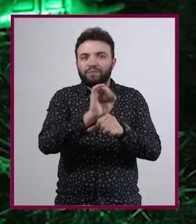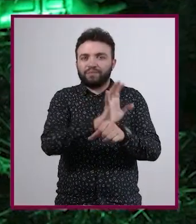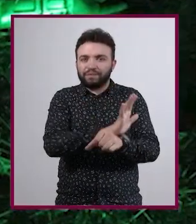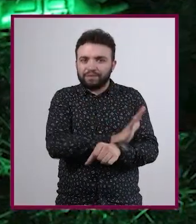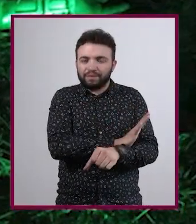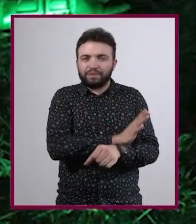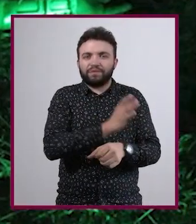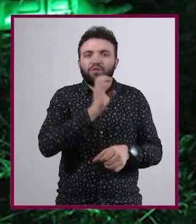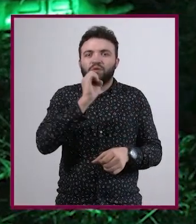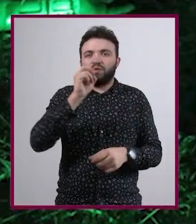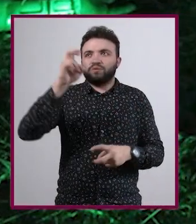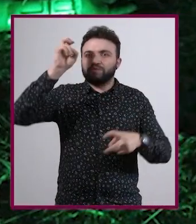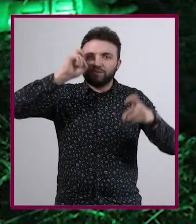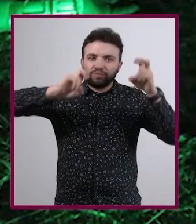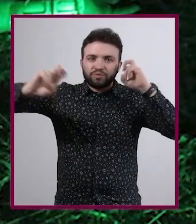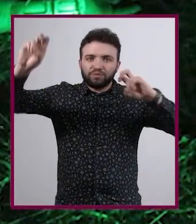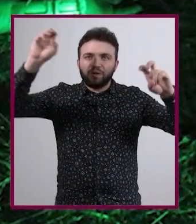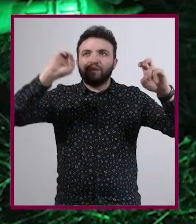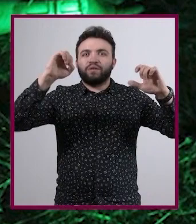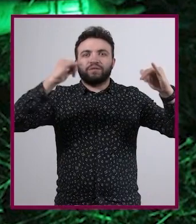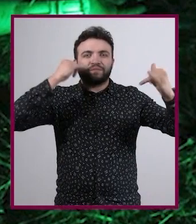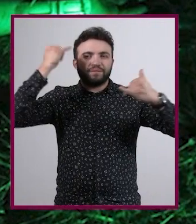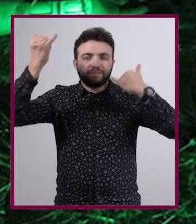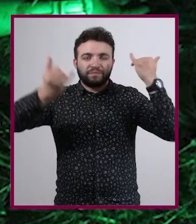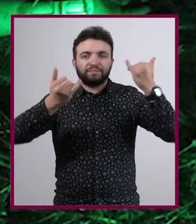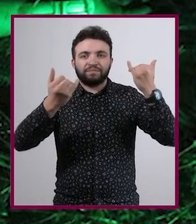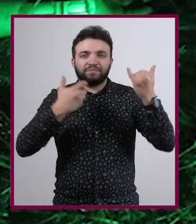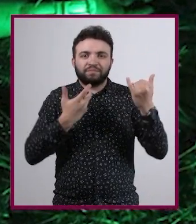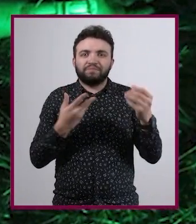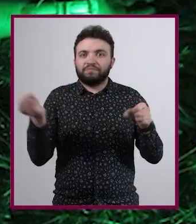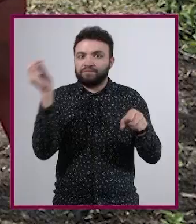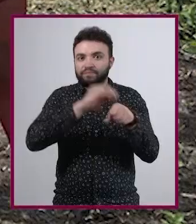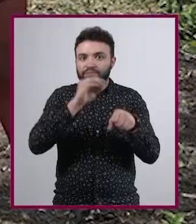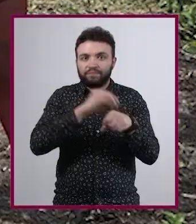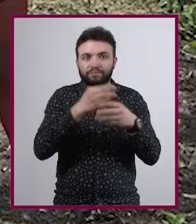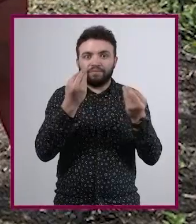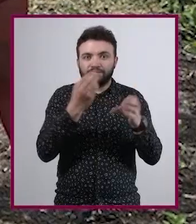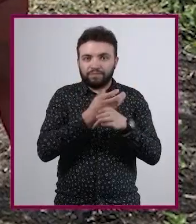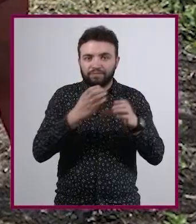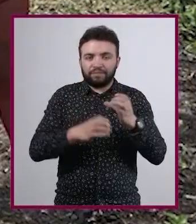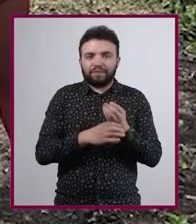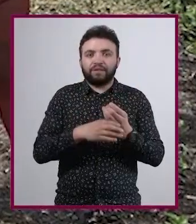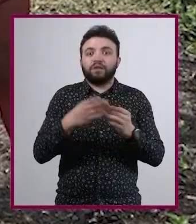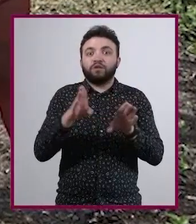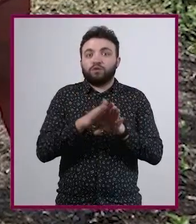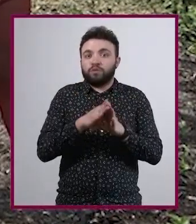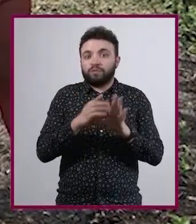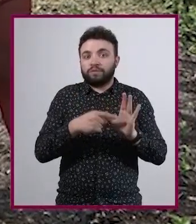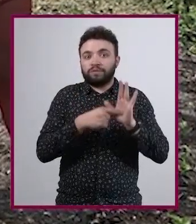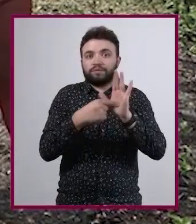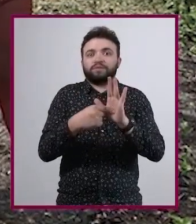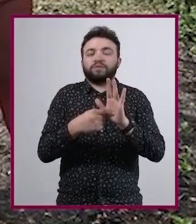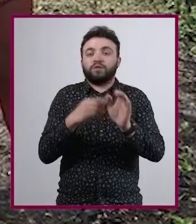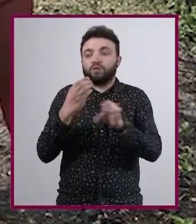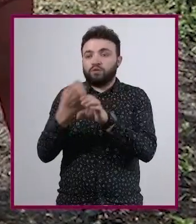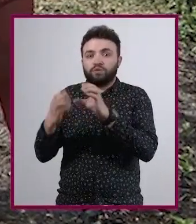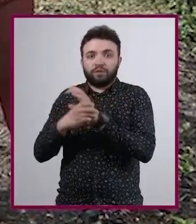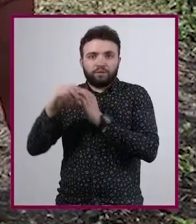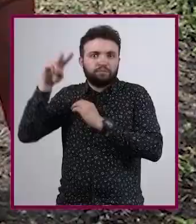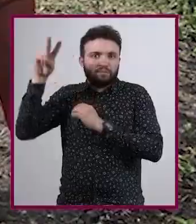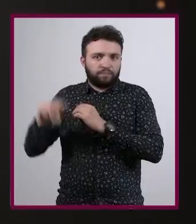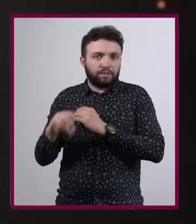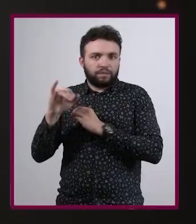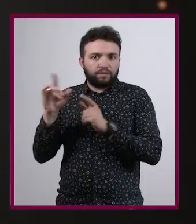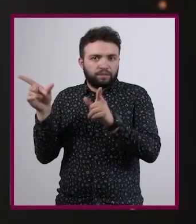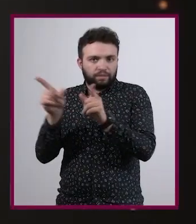fantasía, que está nutrido de todo eso, que está nutrido tanto de situaciones reales y concretas, pero que está visto desde